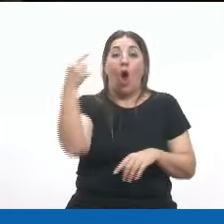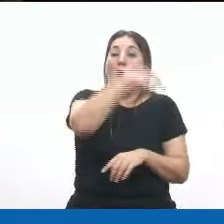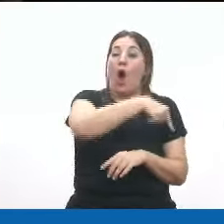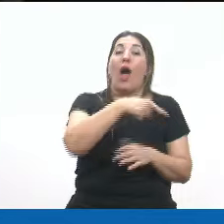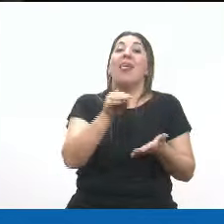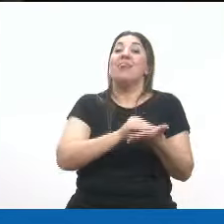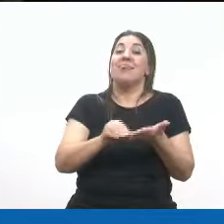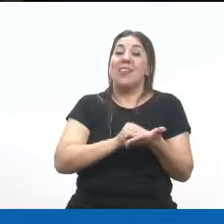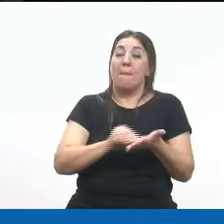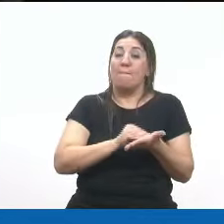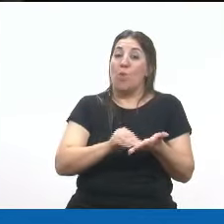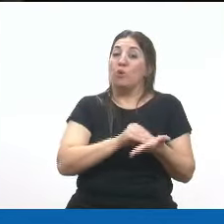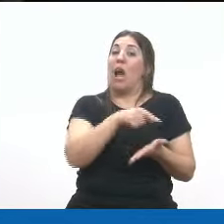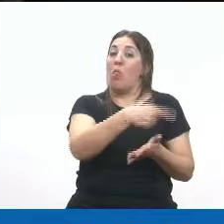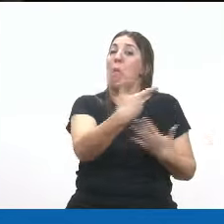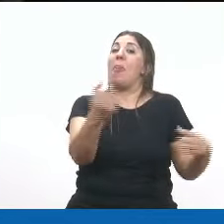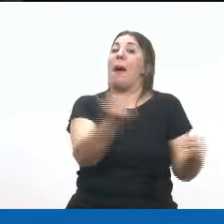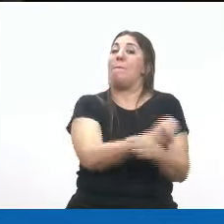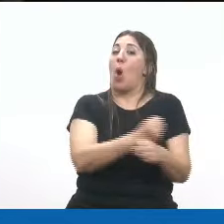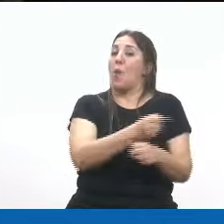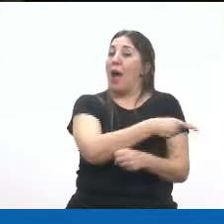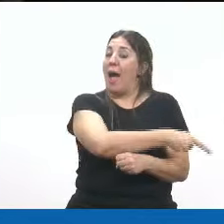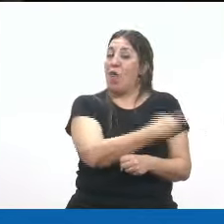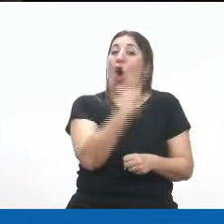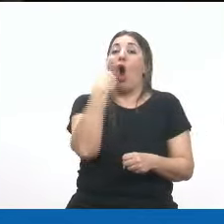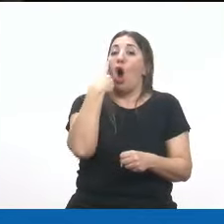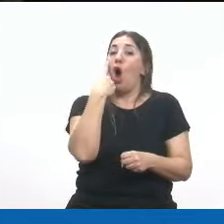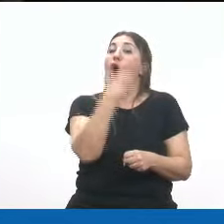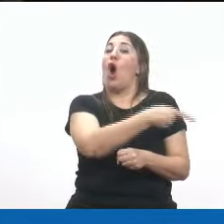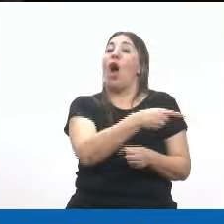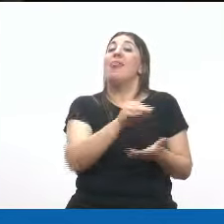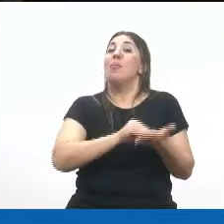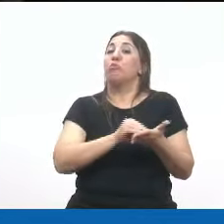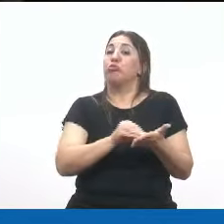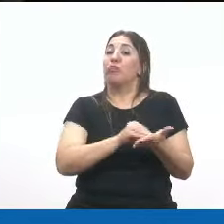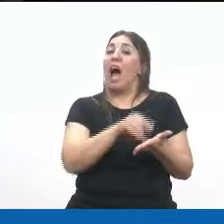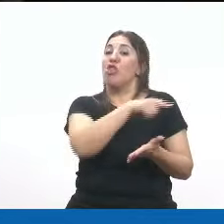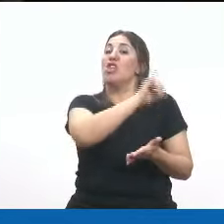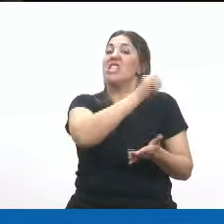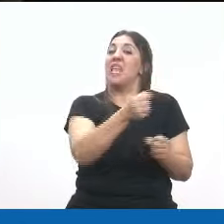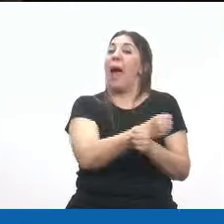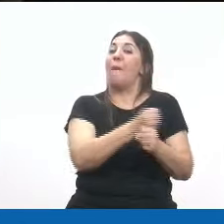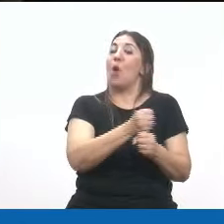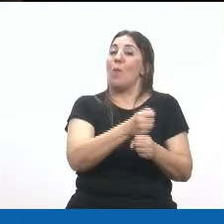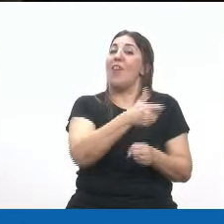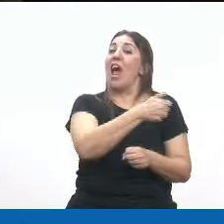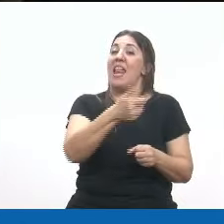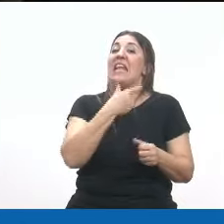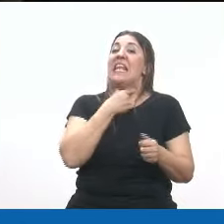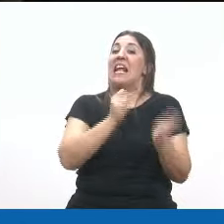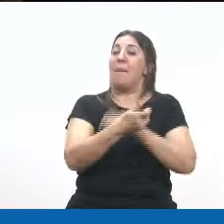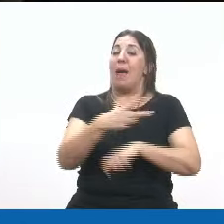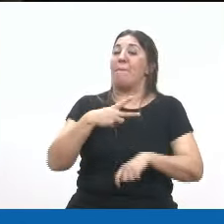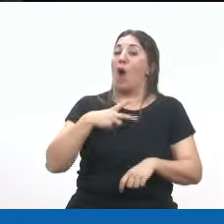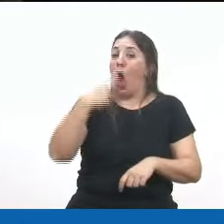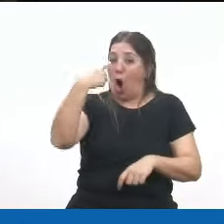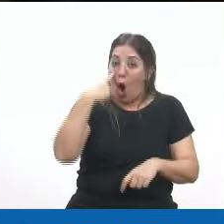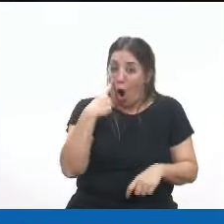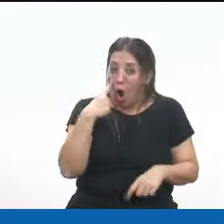salió con aerolíneas para privatizar ojo ojo al pueblo argentino que no se quede tranquilo con